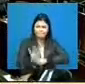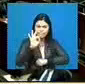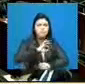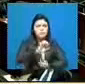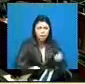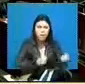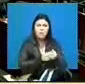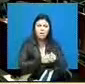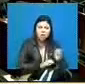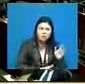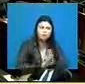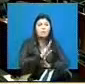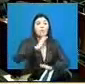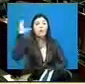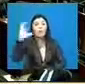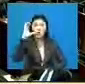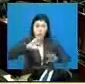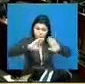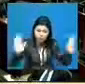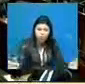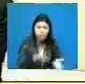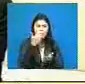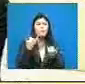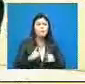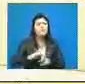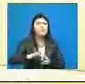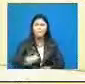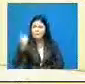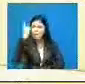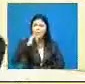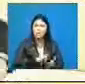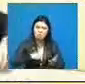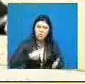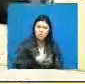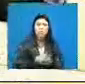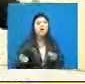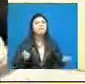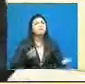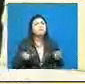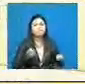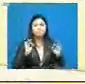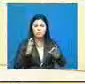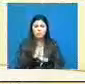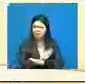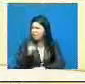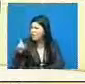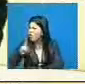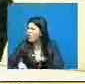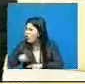crecimiento. Colombia ha mejorado su capacidad para implementar políticas contracíclicas moderadas, lo que usted dice que no se puede